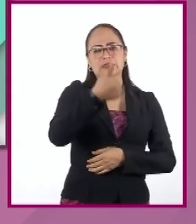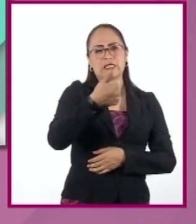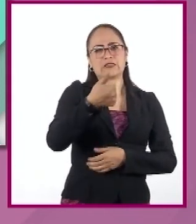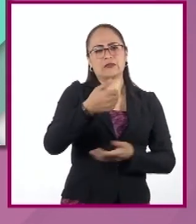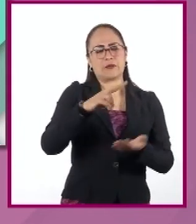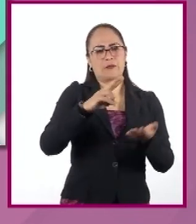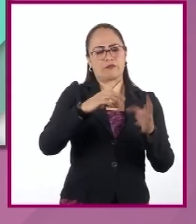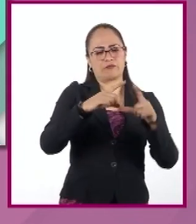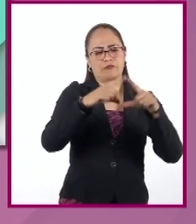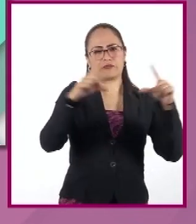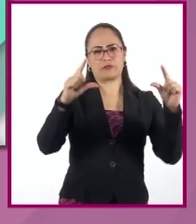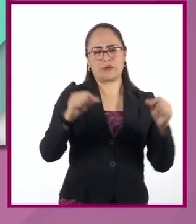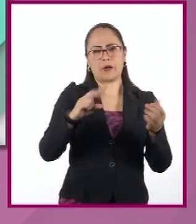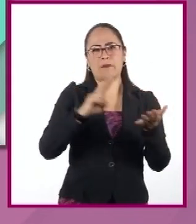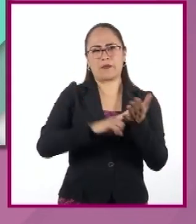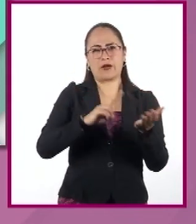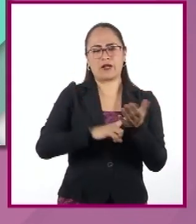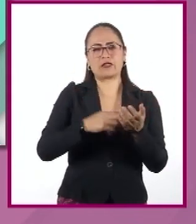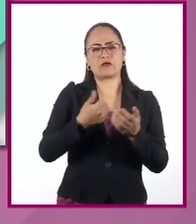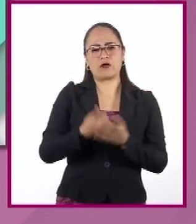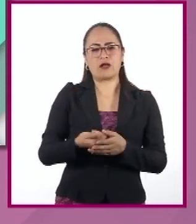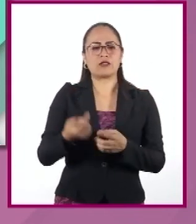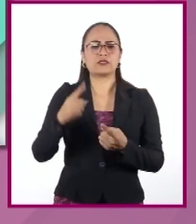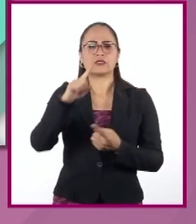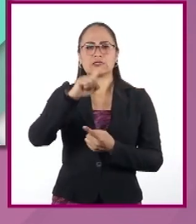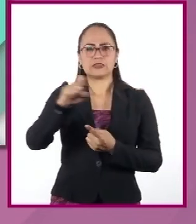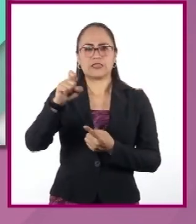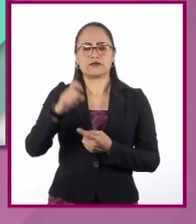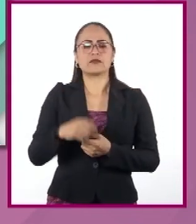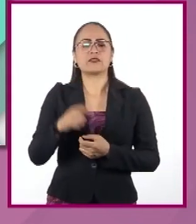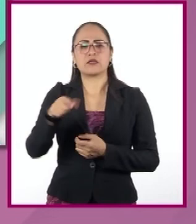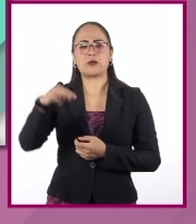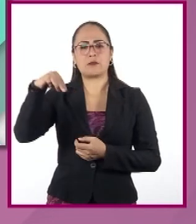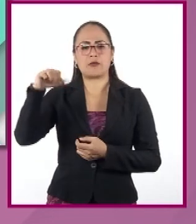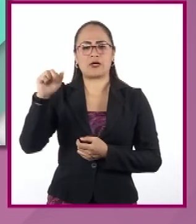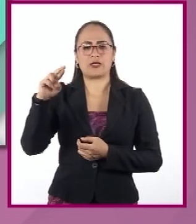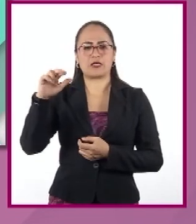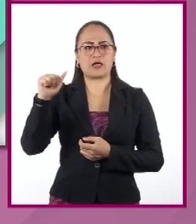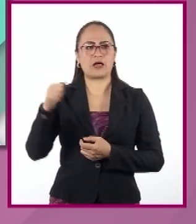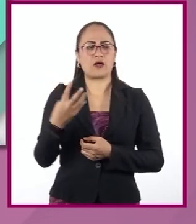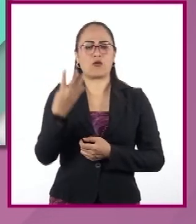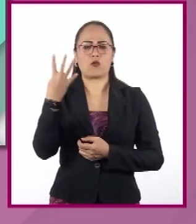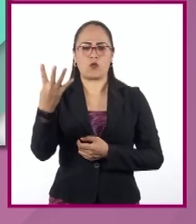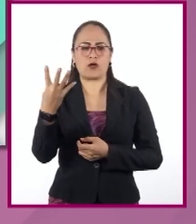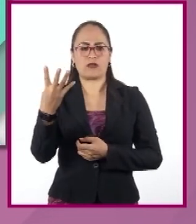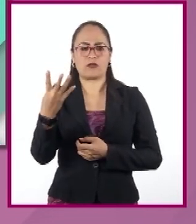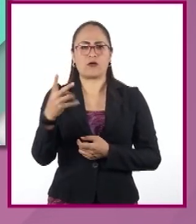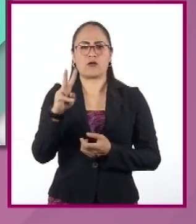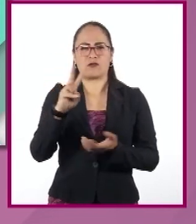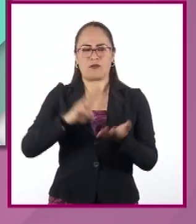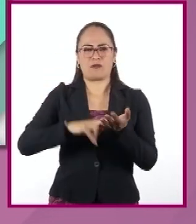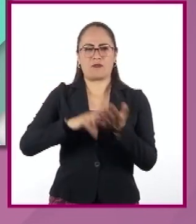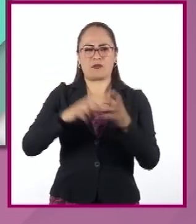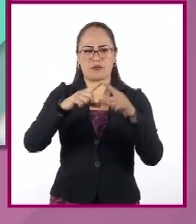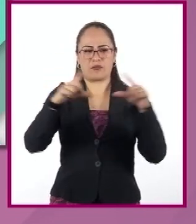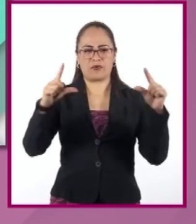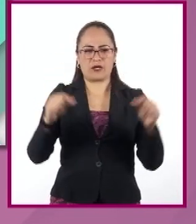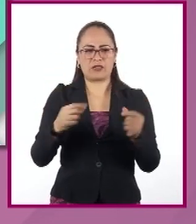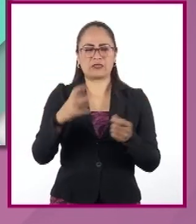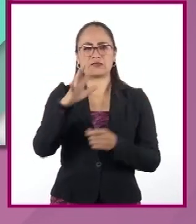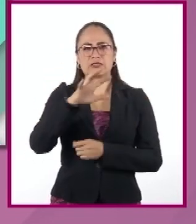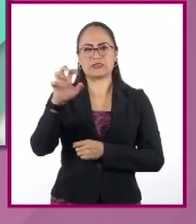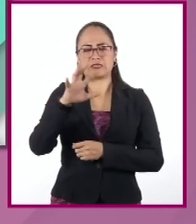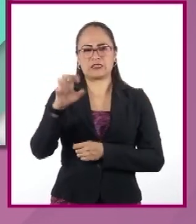y 100 pesos. Y María recibió 4 vales y 500 pesos. Si los vales son de